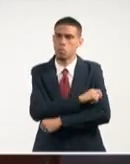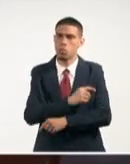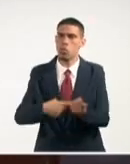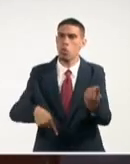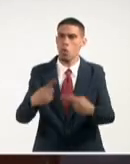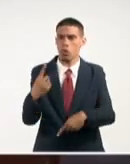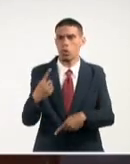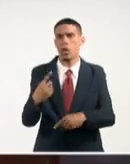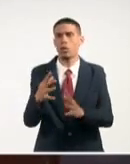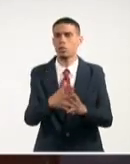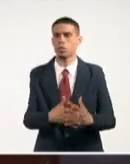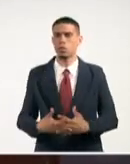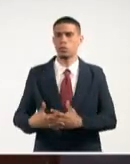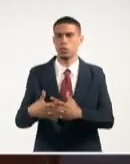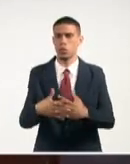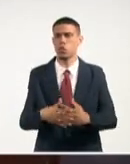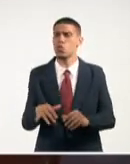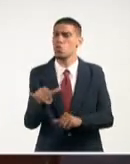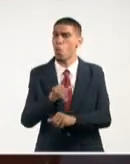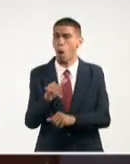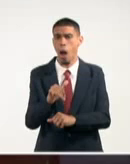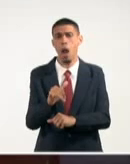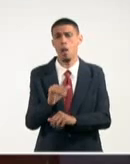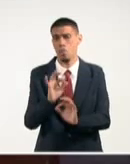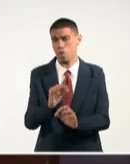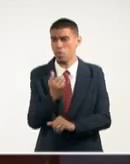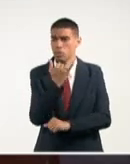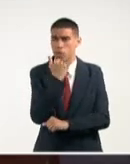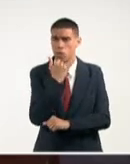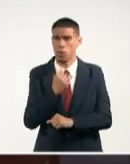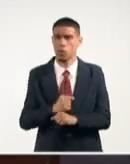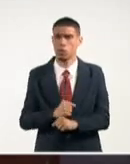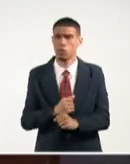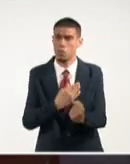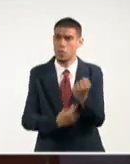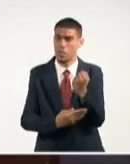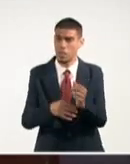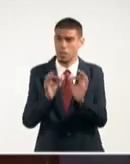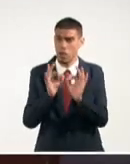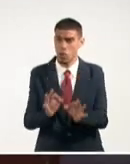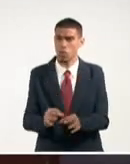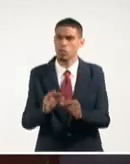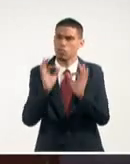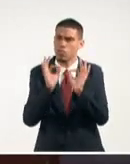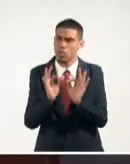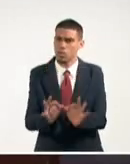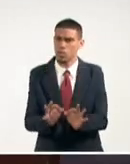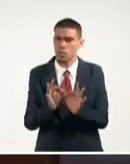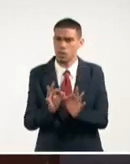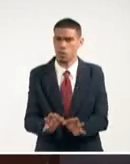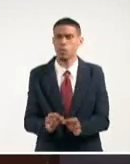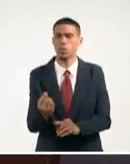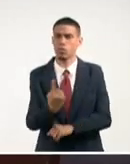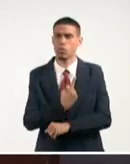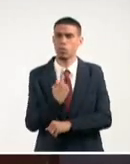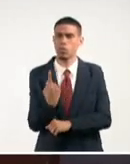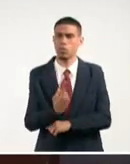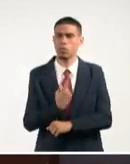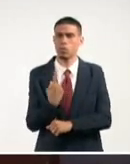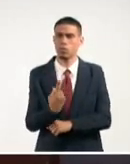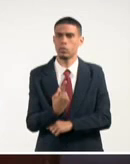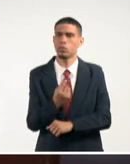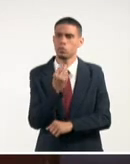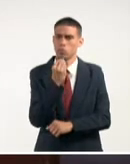nuestros propios errores, seguros de que siempre retumbará